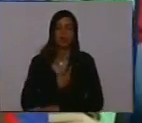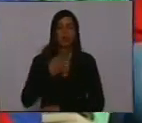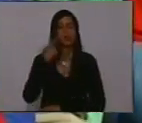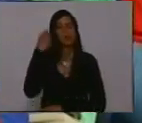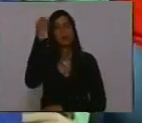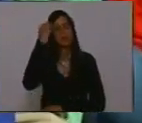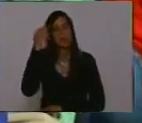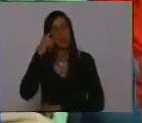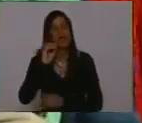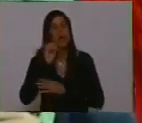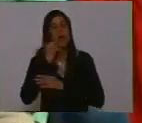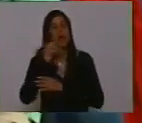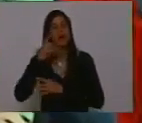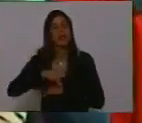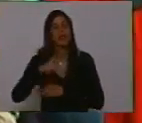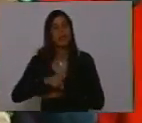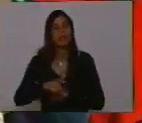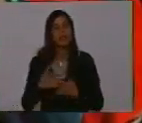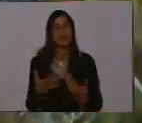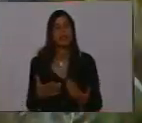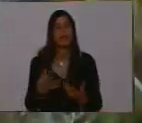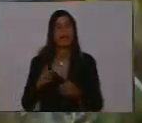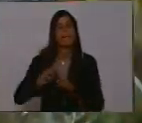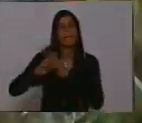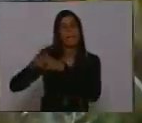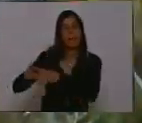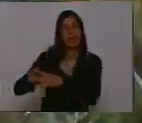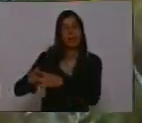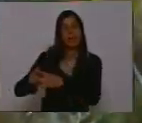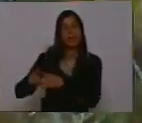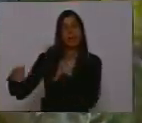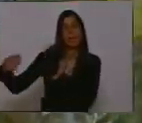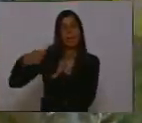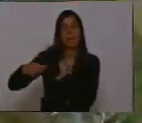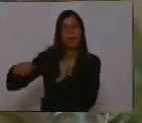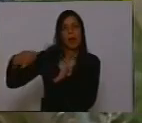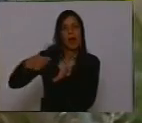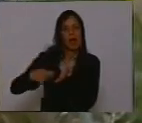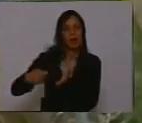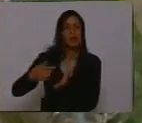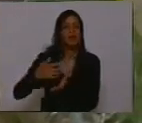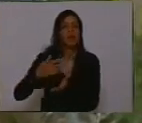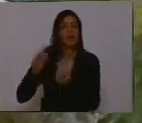no solo necesita un crédito y retribuir el crédito